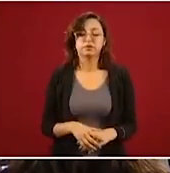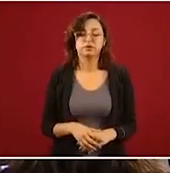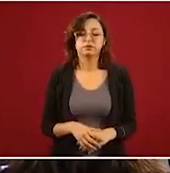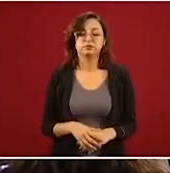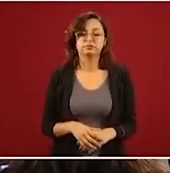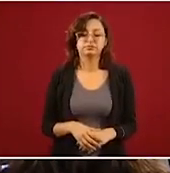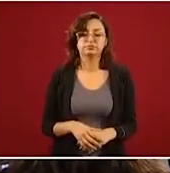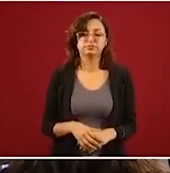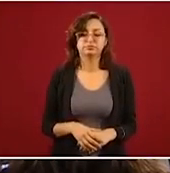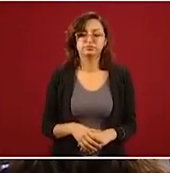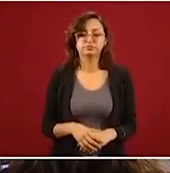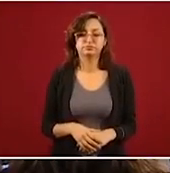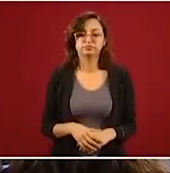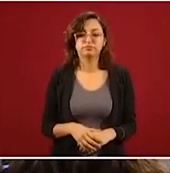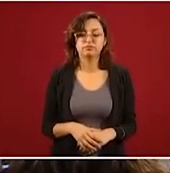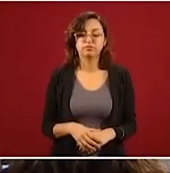parte de lo que sí encontramos